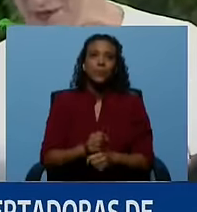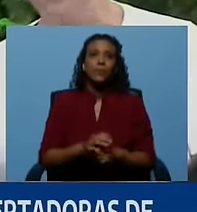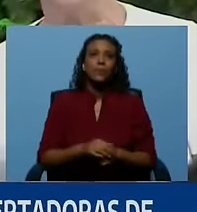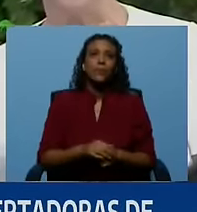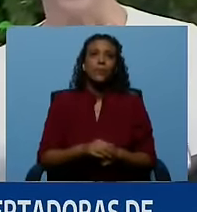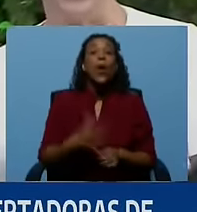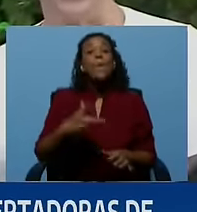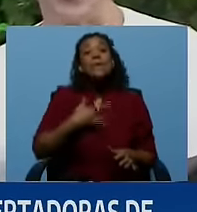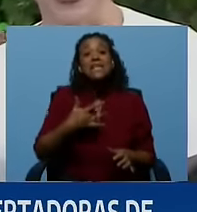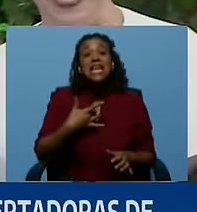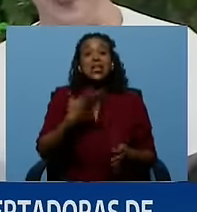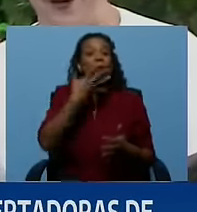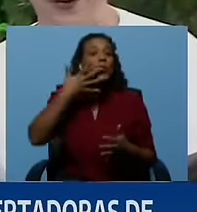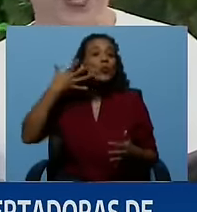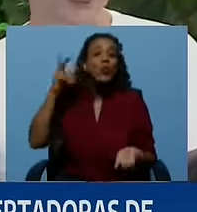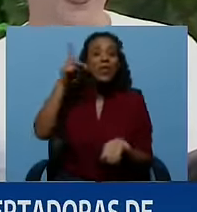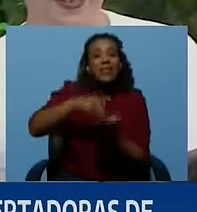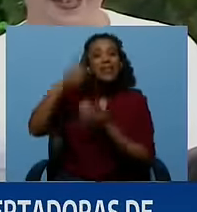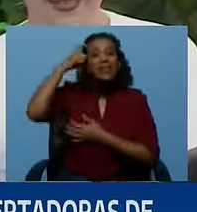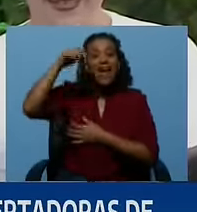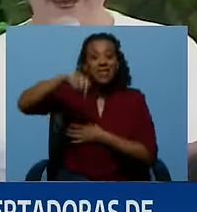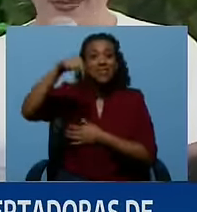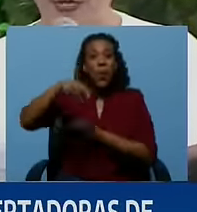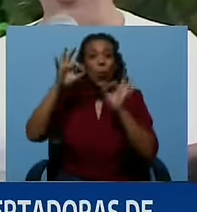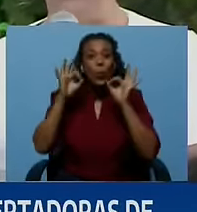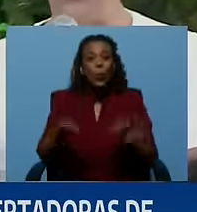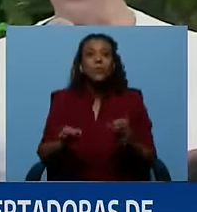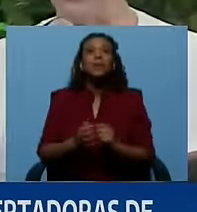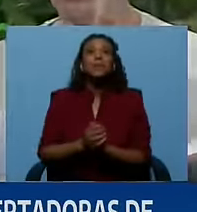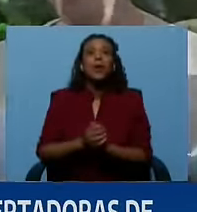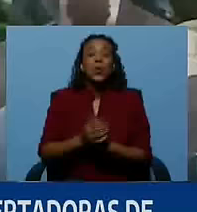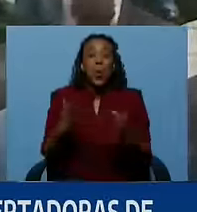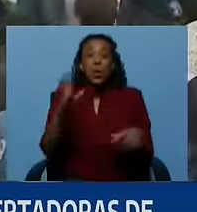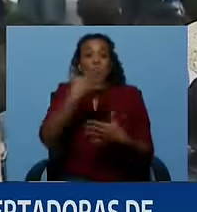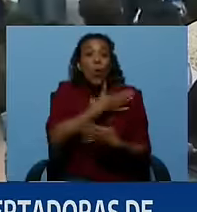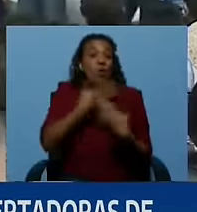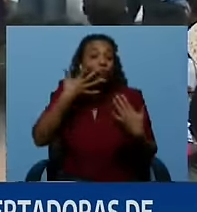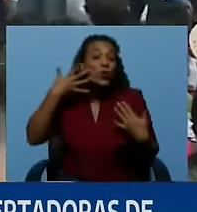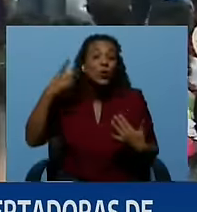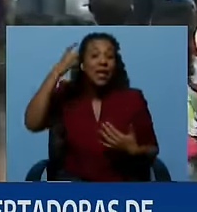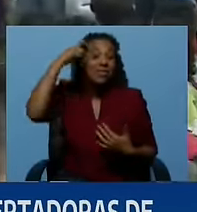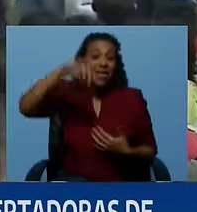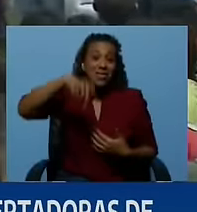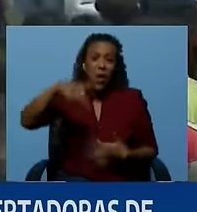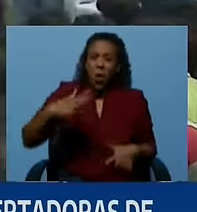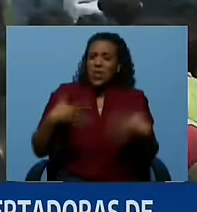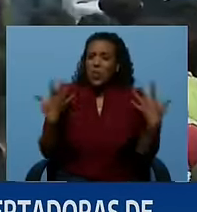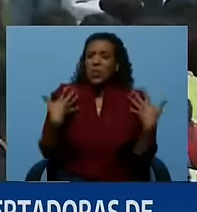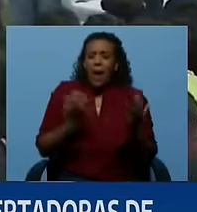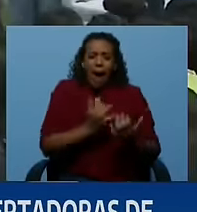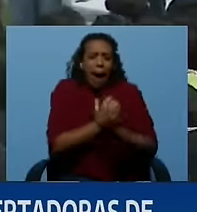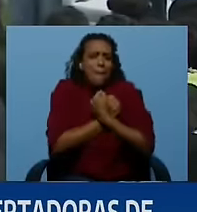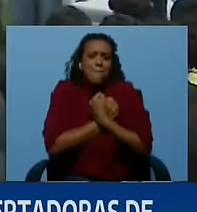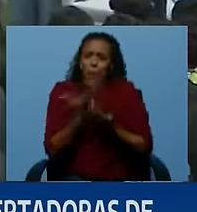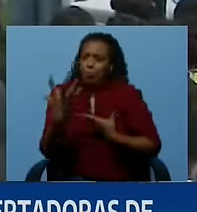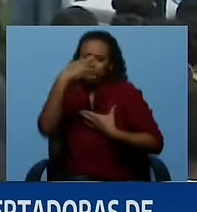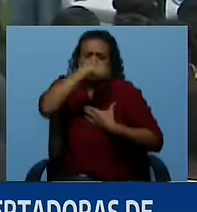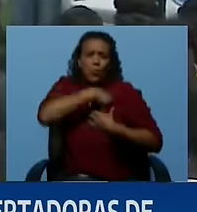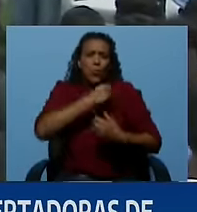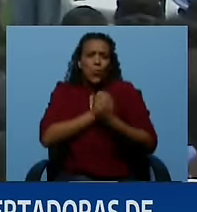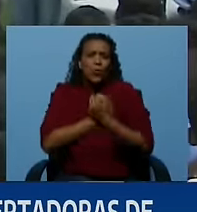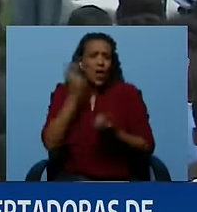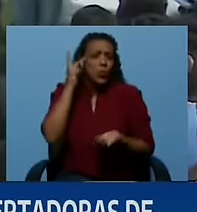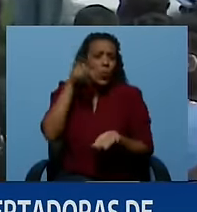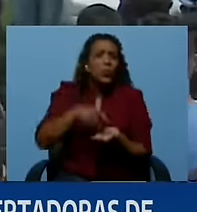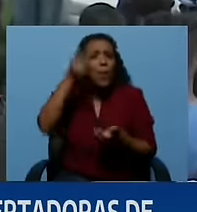Me siento muy orgullosa el día de hoy. Estoy muy orgullosa el día de hoy, llena de amor por estar acá